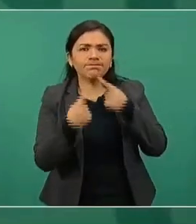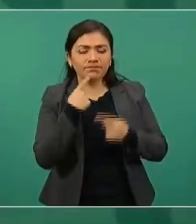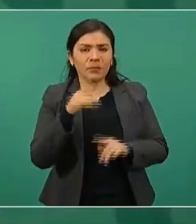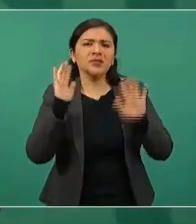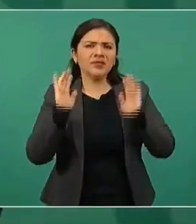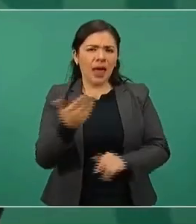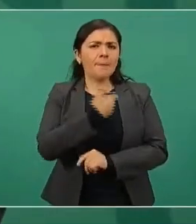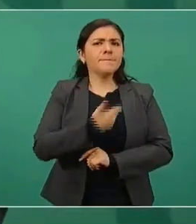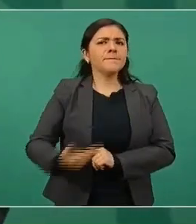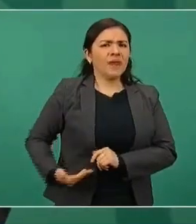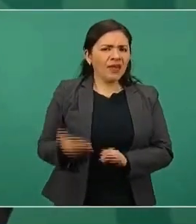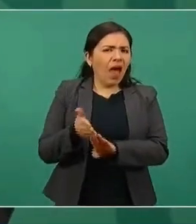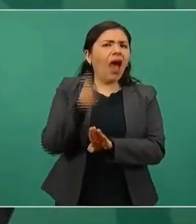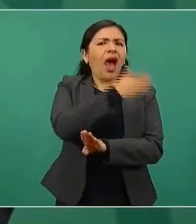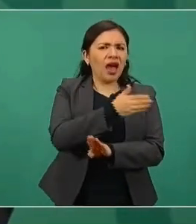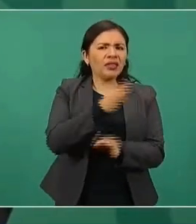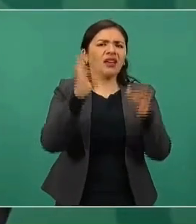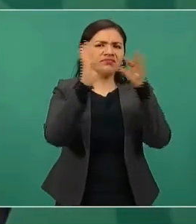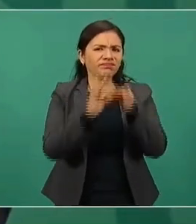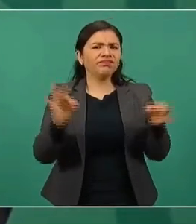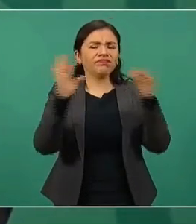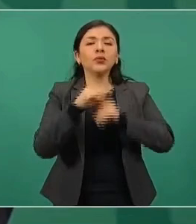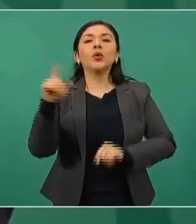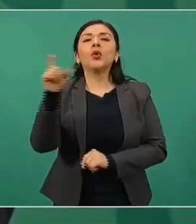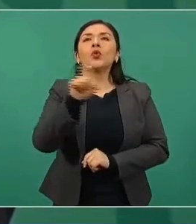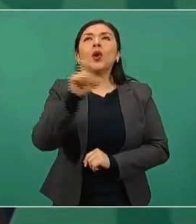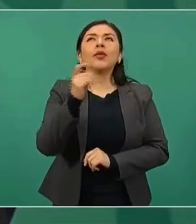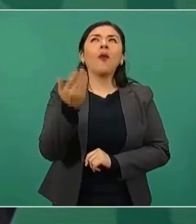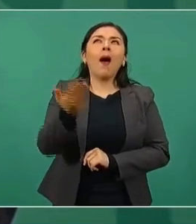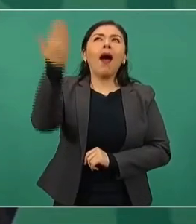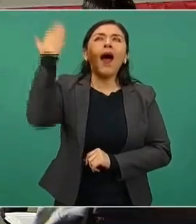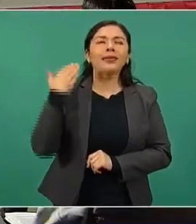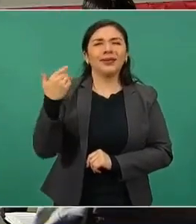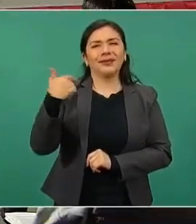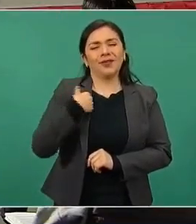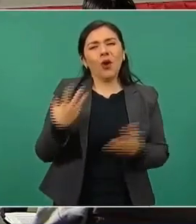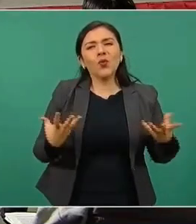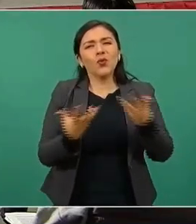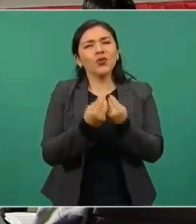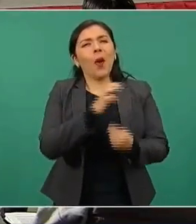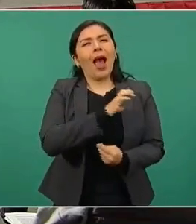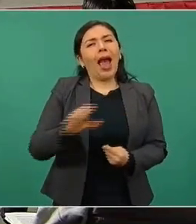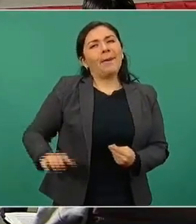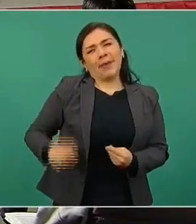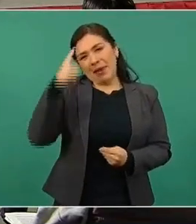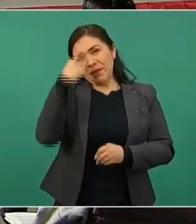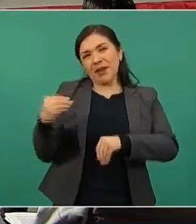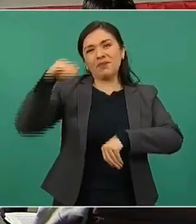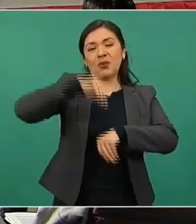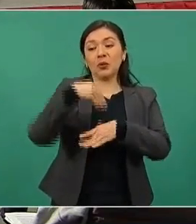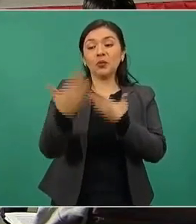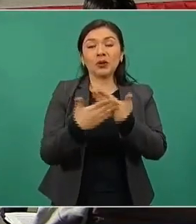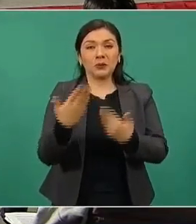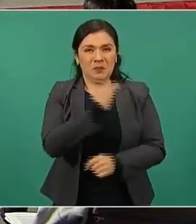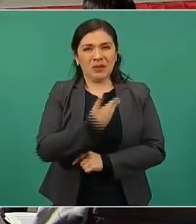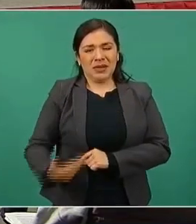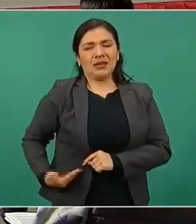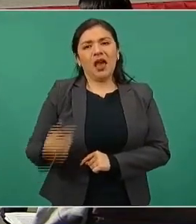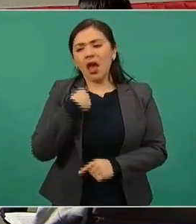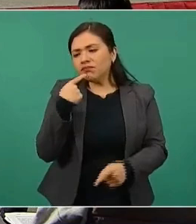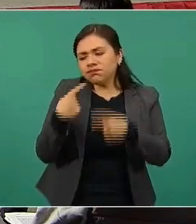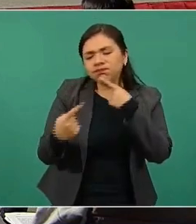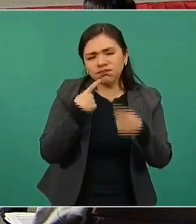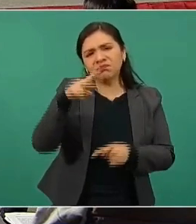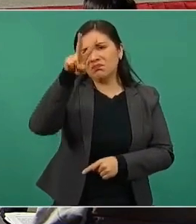presidente lo señalaba desde que estábamos en campaña, de que iba a haber un cambio en